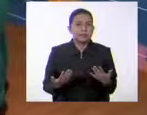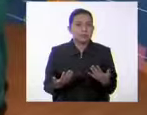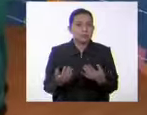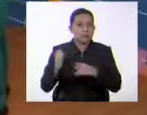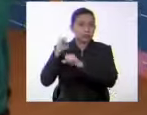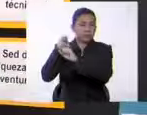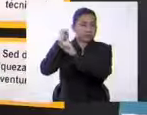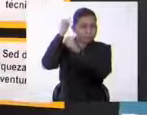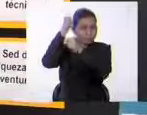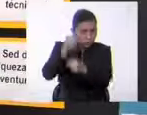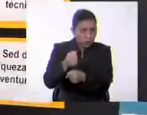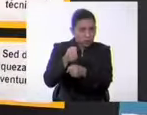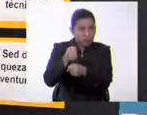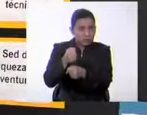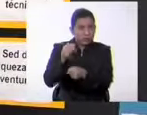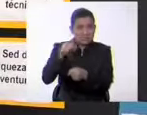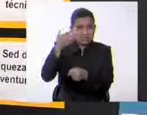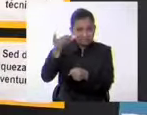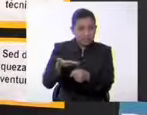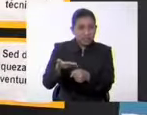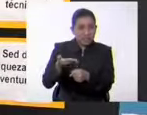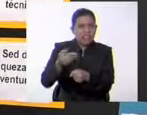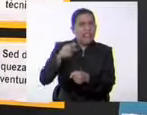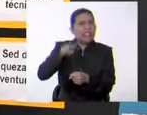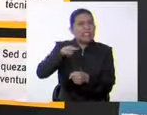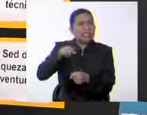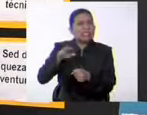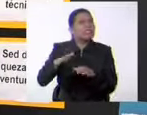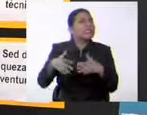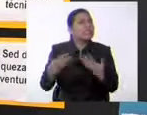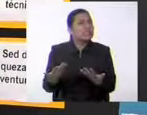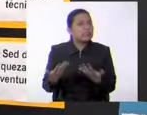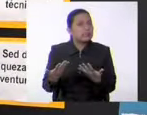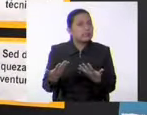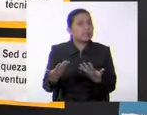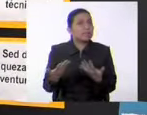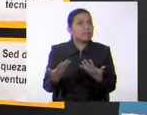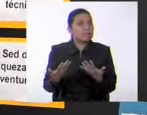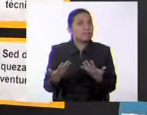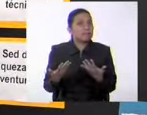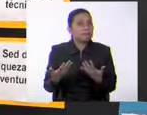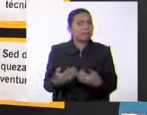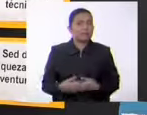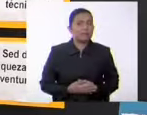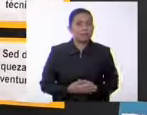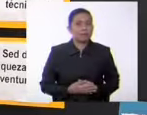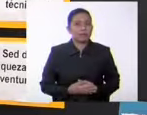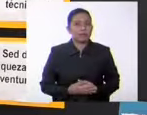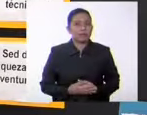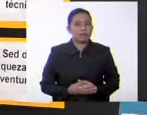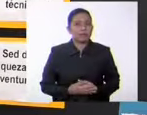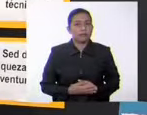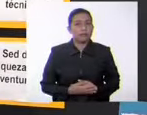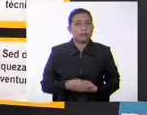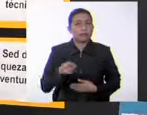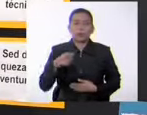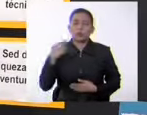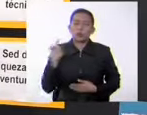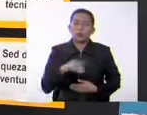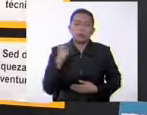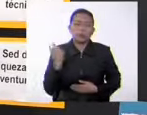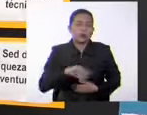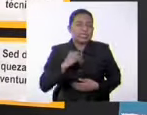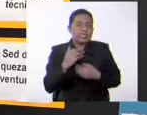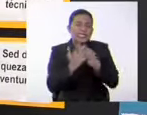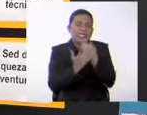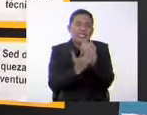conquista tuvo unas características bien singulares, Kirian, y una de ellas precisamente es que fue totalmente sangrienta. Esto